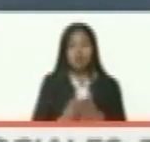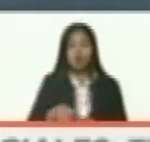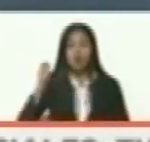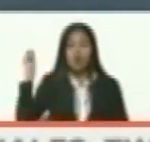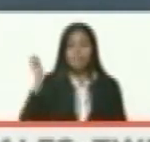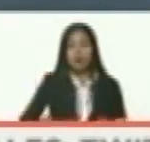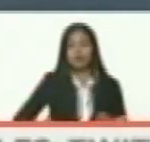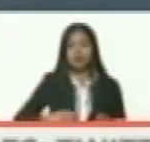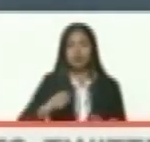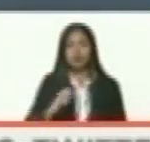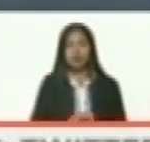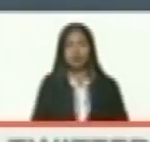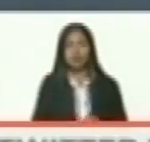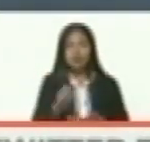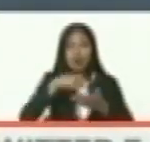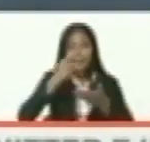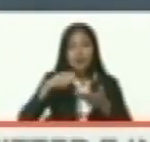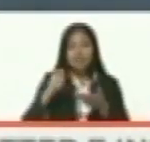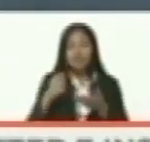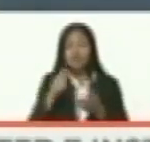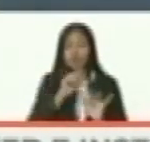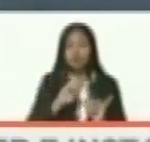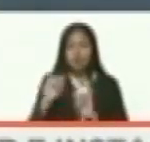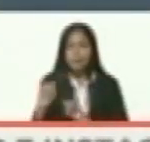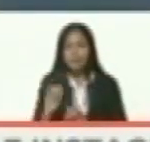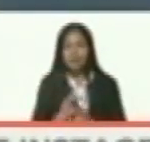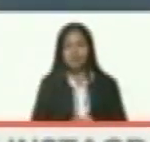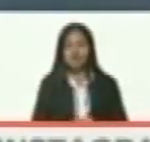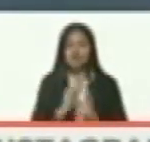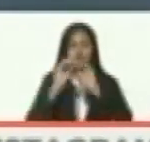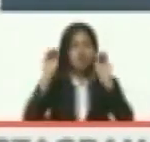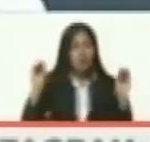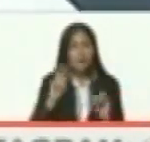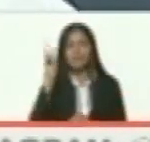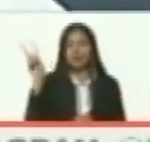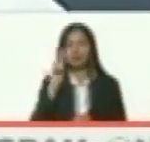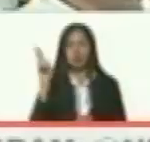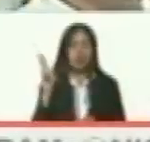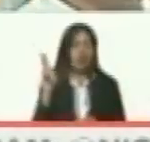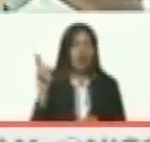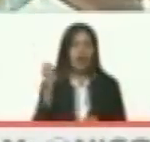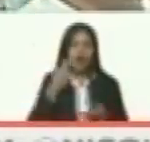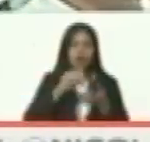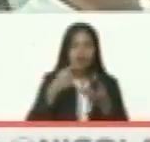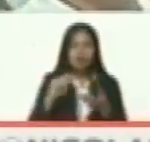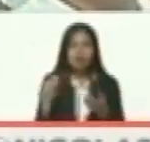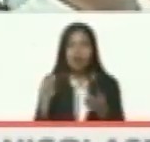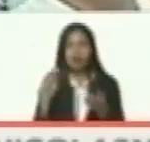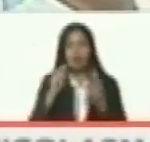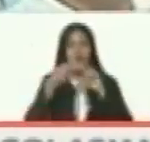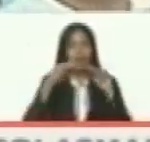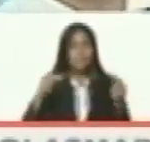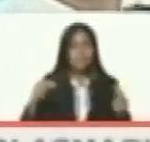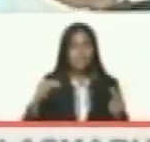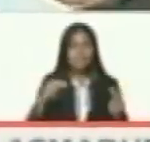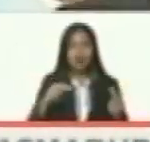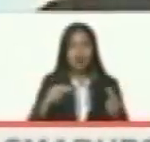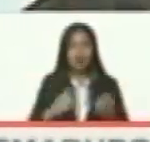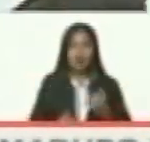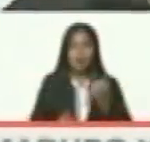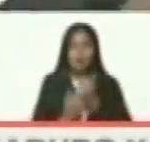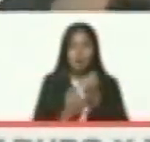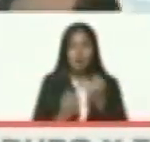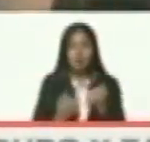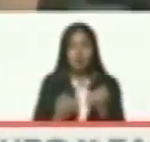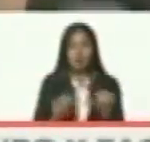y con el lapicero firmando. Llamo a toda Venezuela a firmar por la paz, por la paz, por la soberanía, por